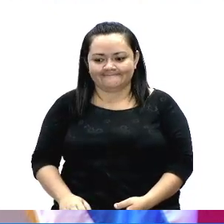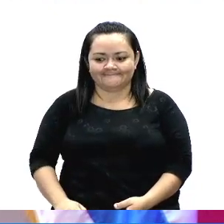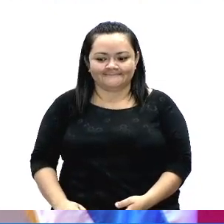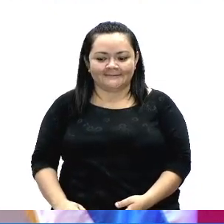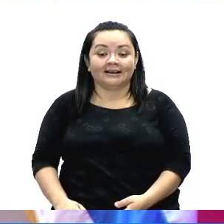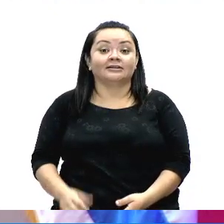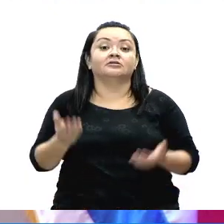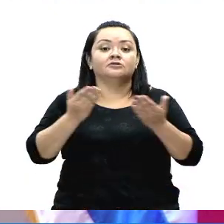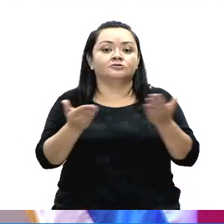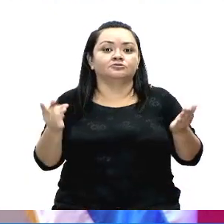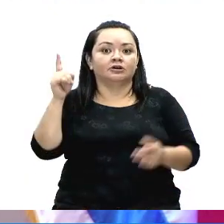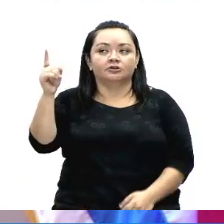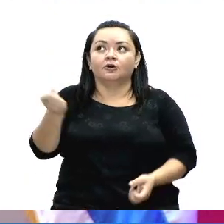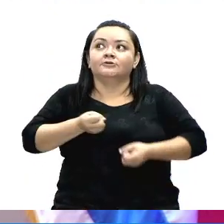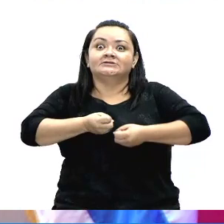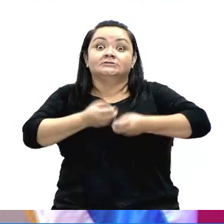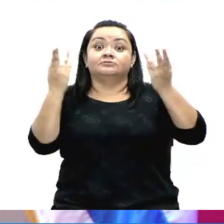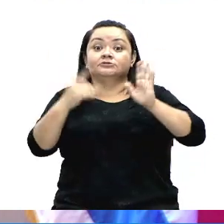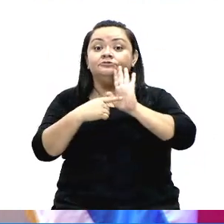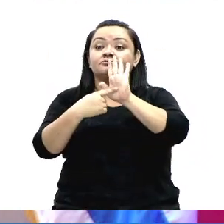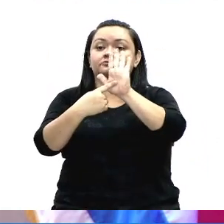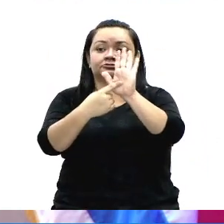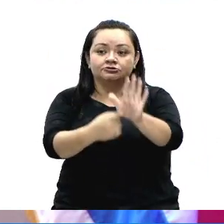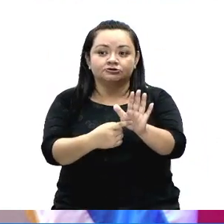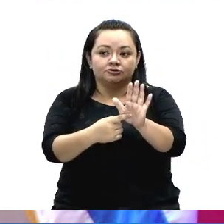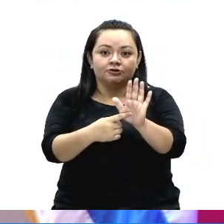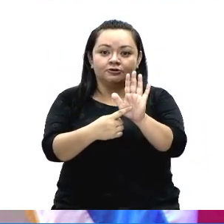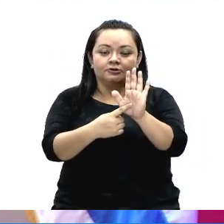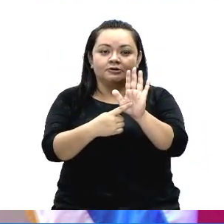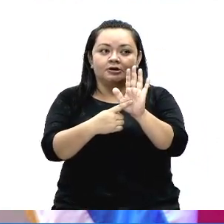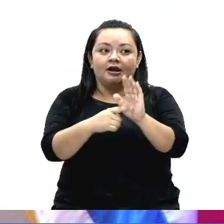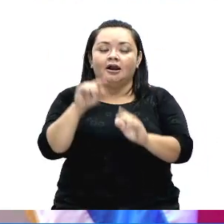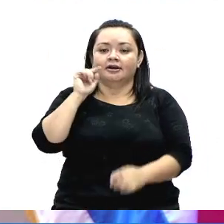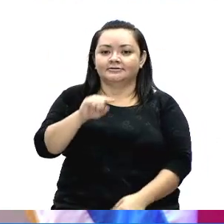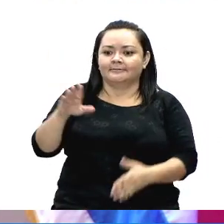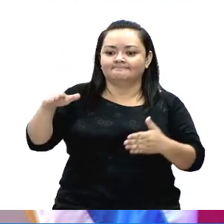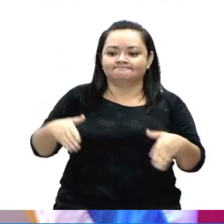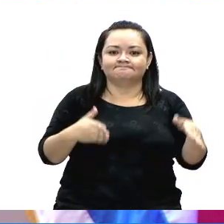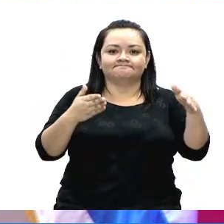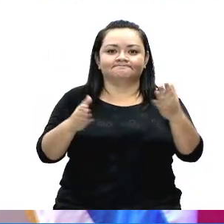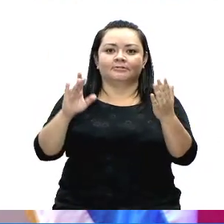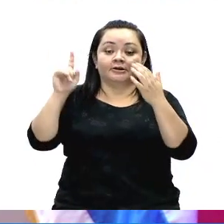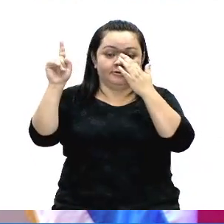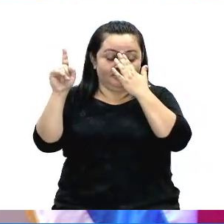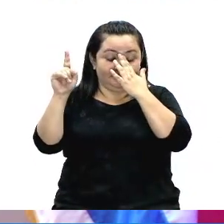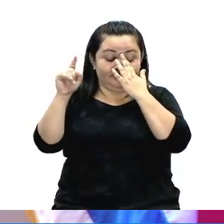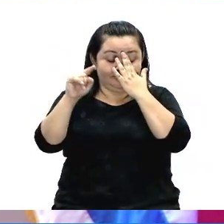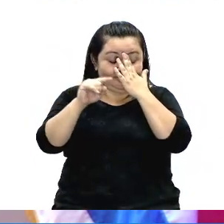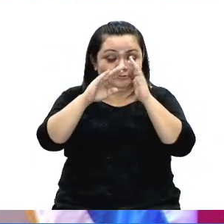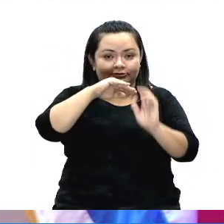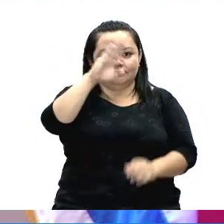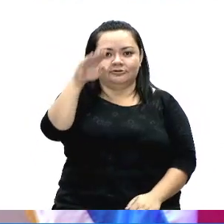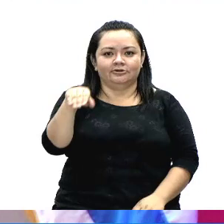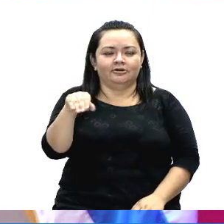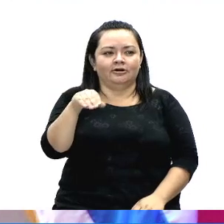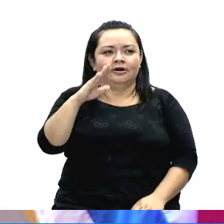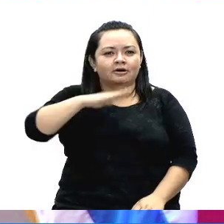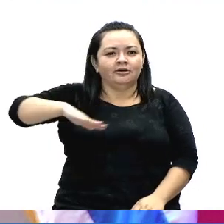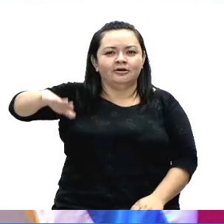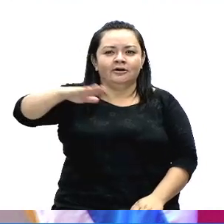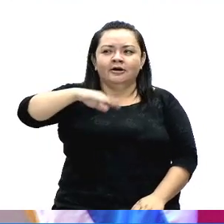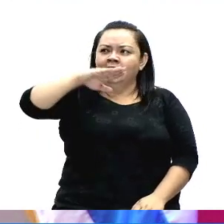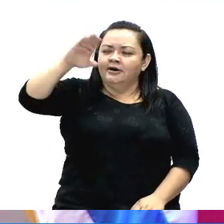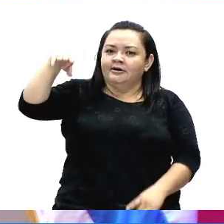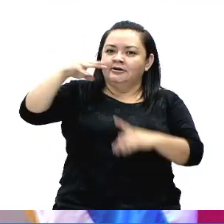que dios expresó mostró expuso en ese camino que dios le mostró a moisés y al pueblo hacia un monte